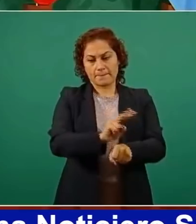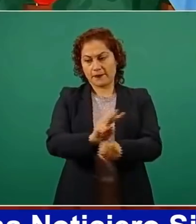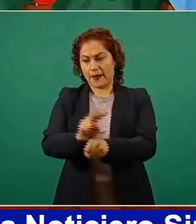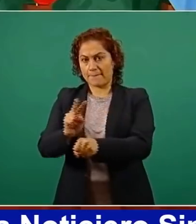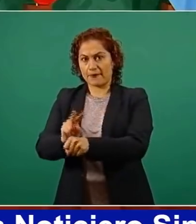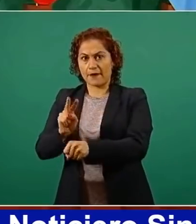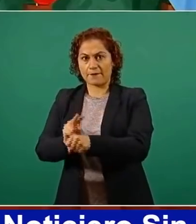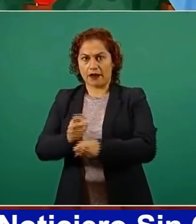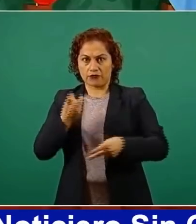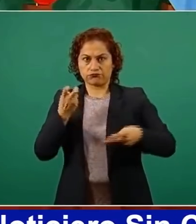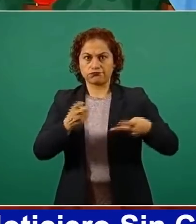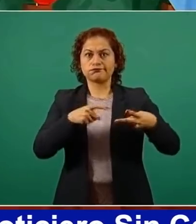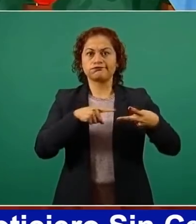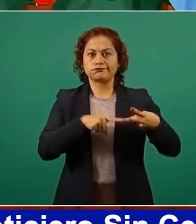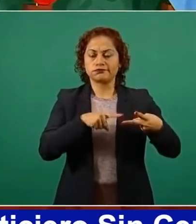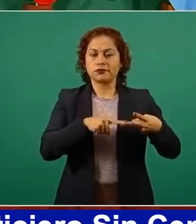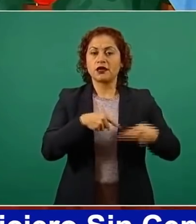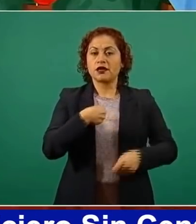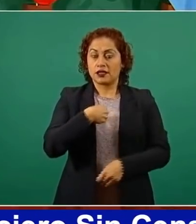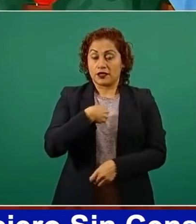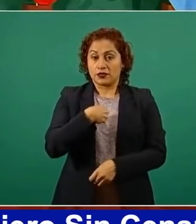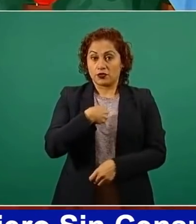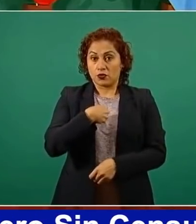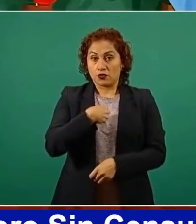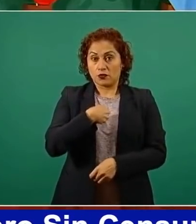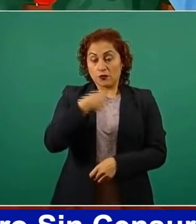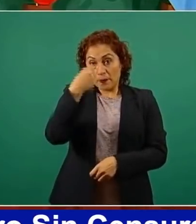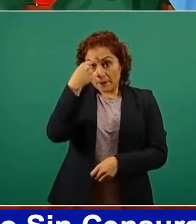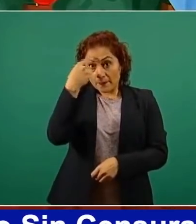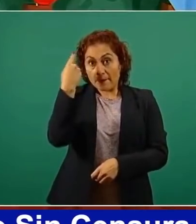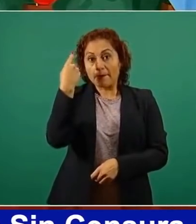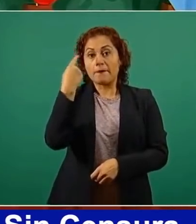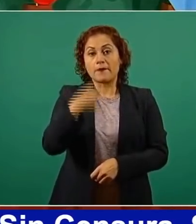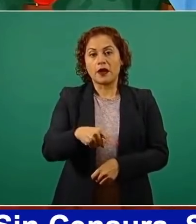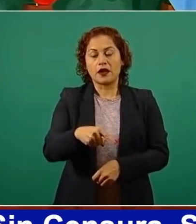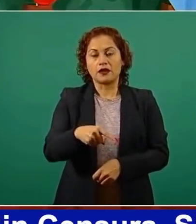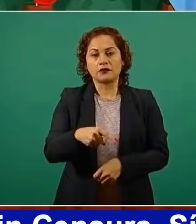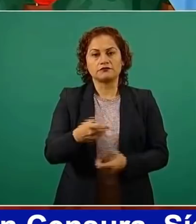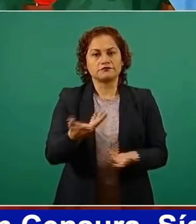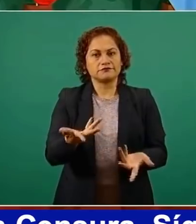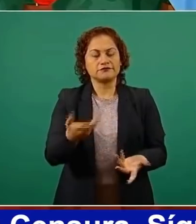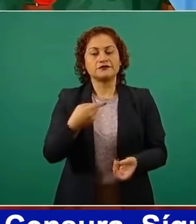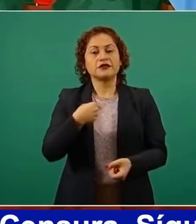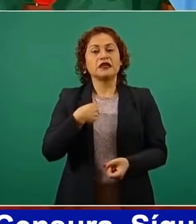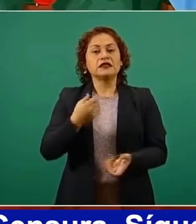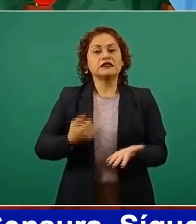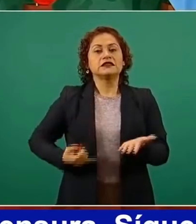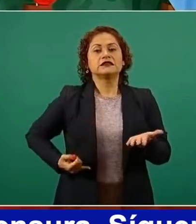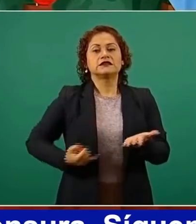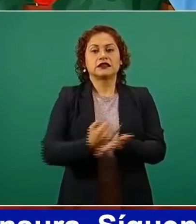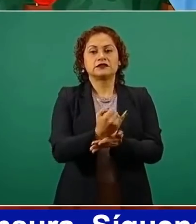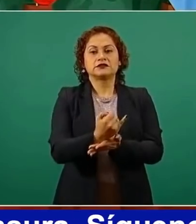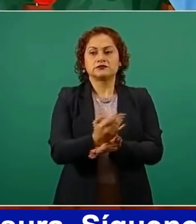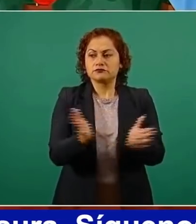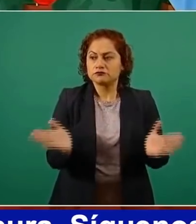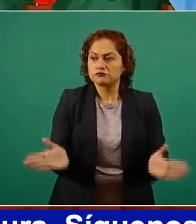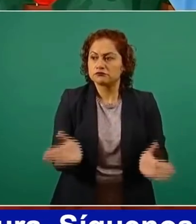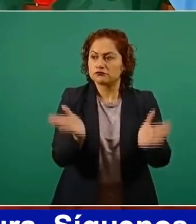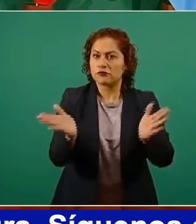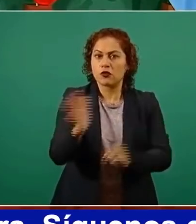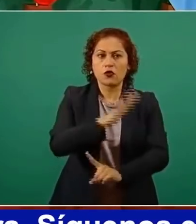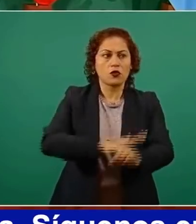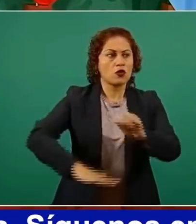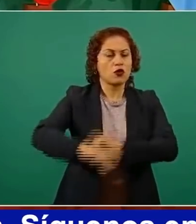popular y consideraré que mi principal deber es facilitar la libre manifestación de la voluntad